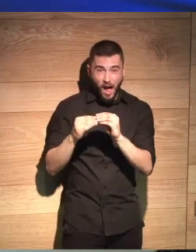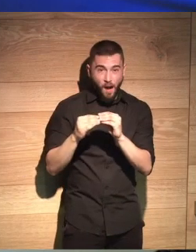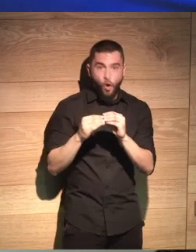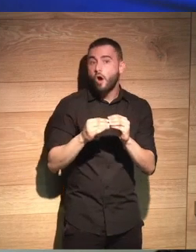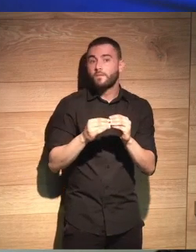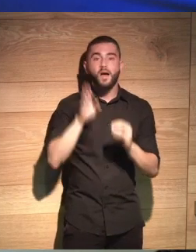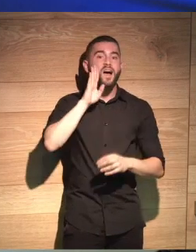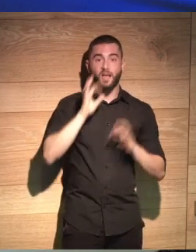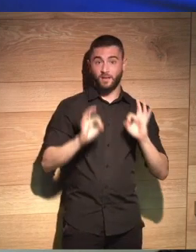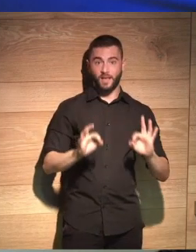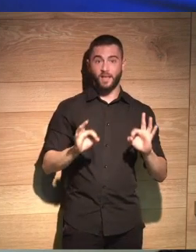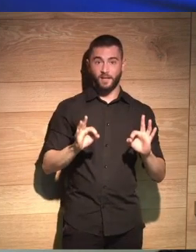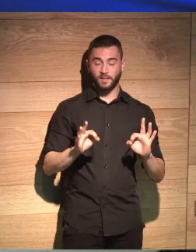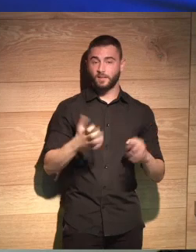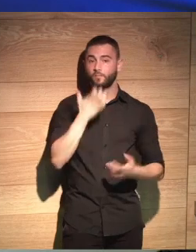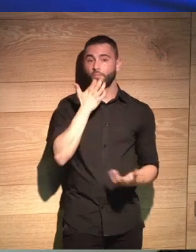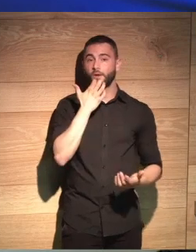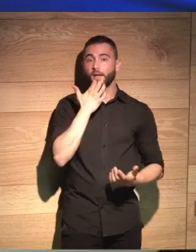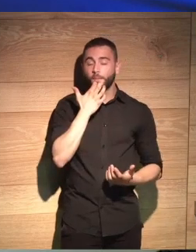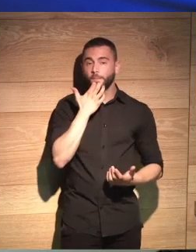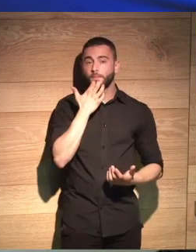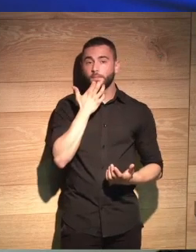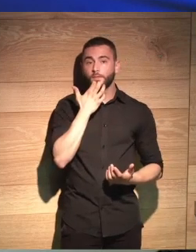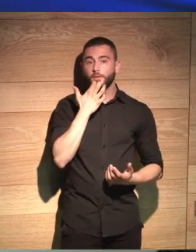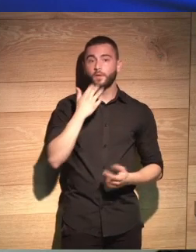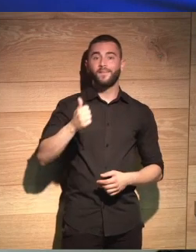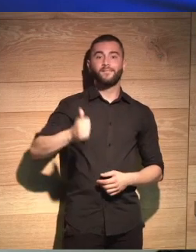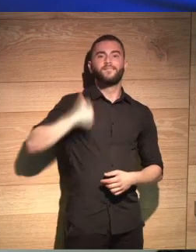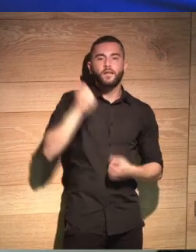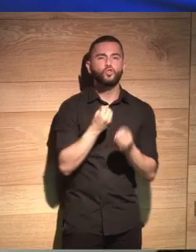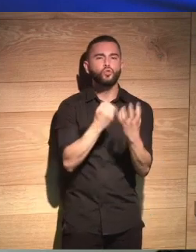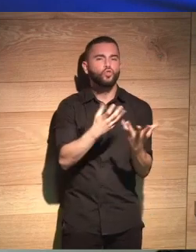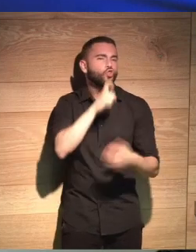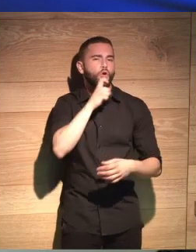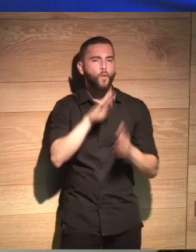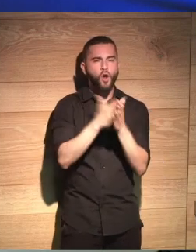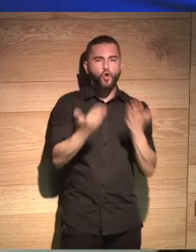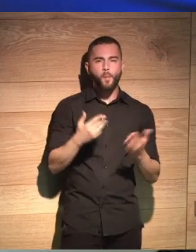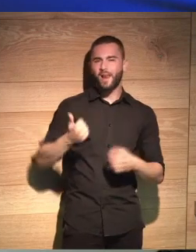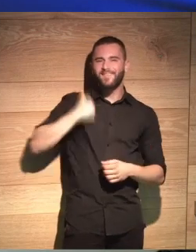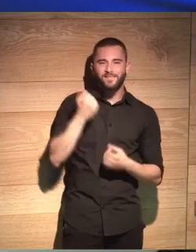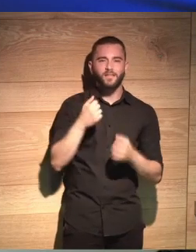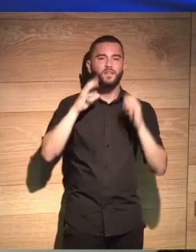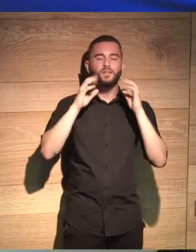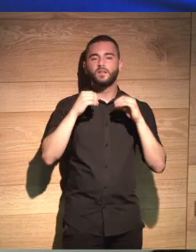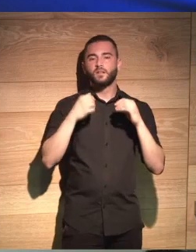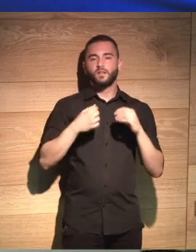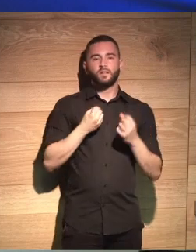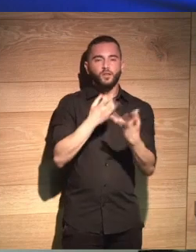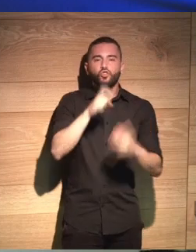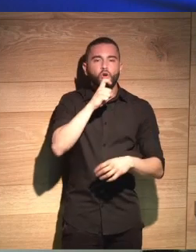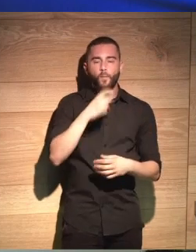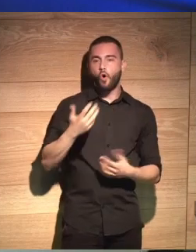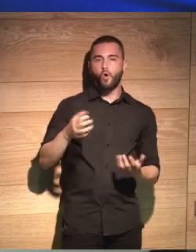Cuando pensaba, por ejemplo, cómo se cuenta ficcionalmente, cómo se cuenta en una novela la violencia del presente